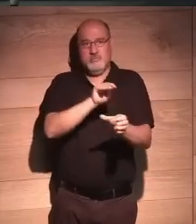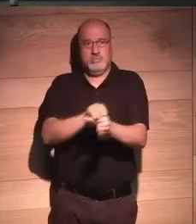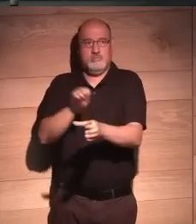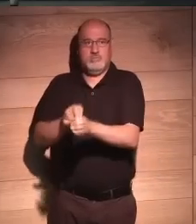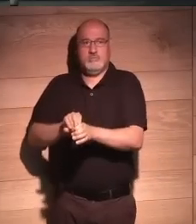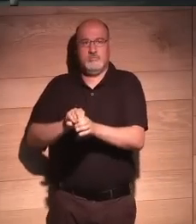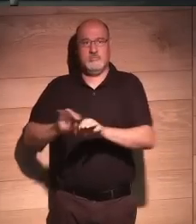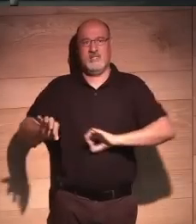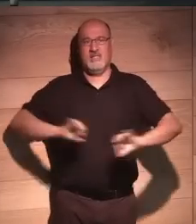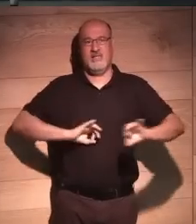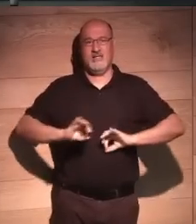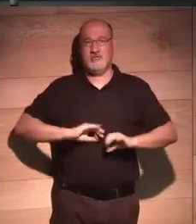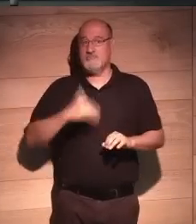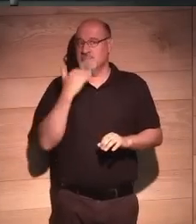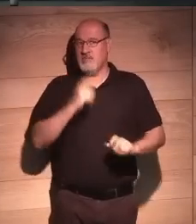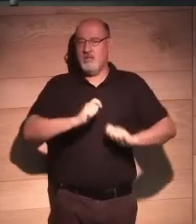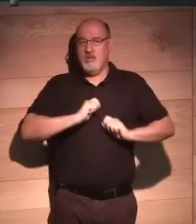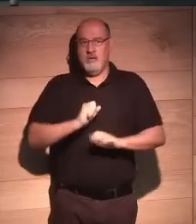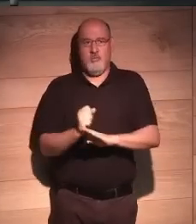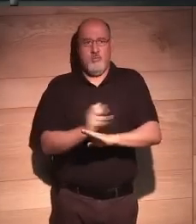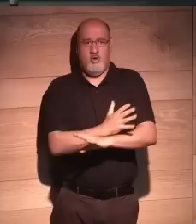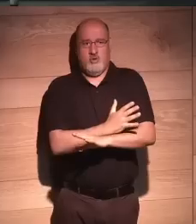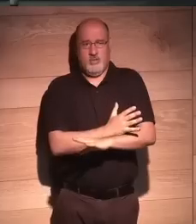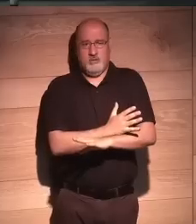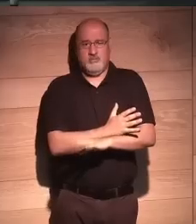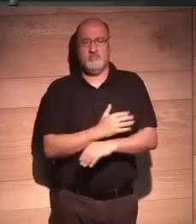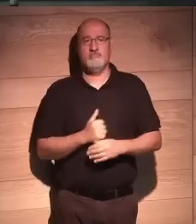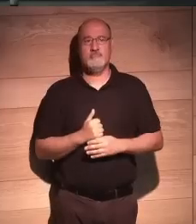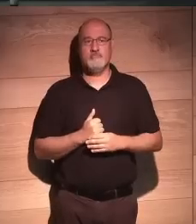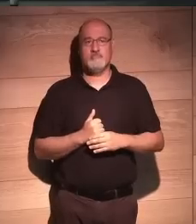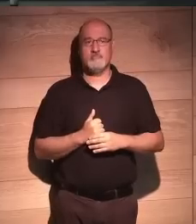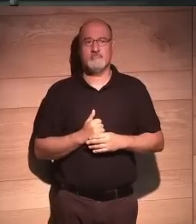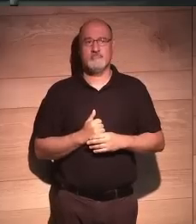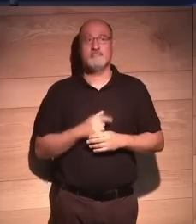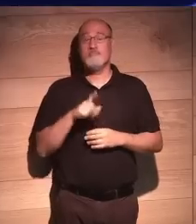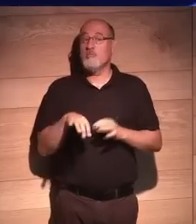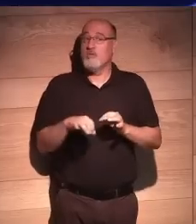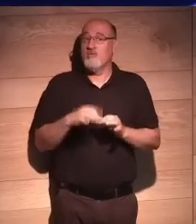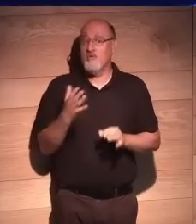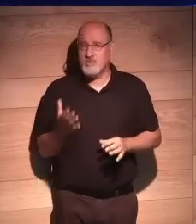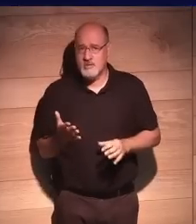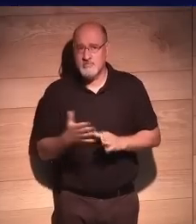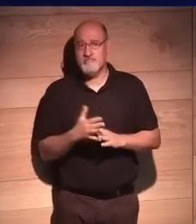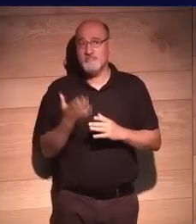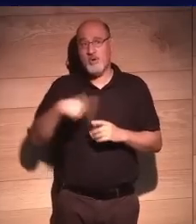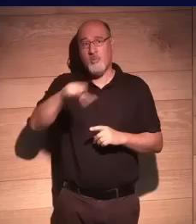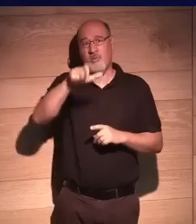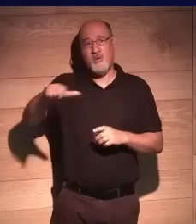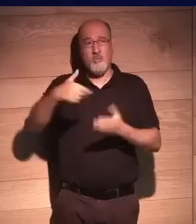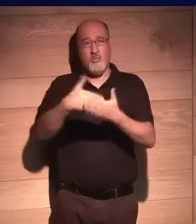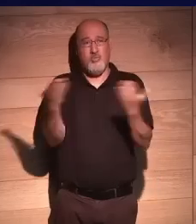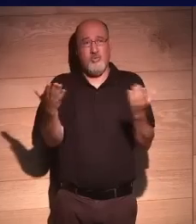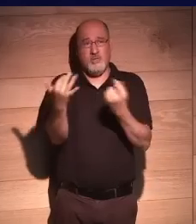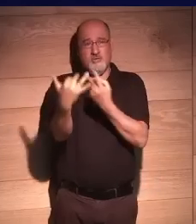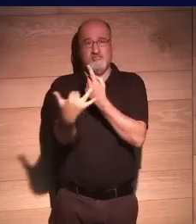que para mí al menos eran emocionantes y que además tenían la fortuna de enganchar con el público,